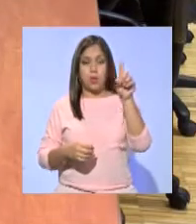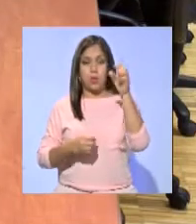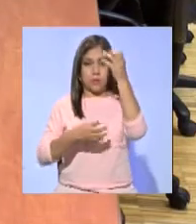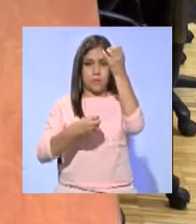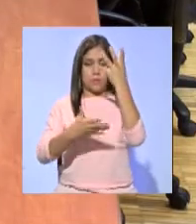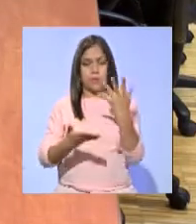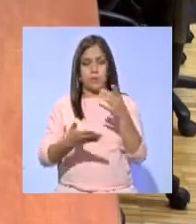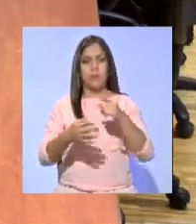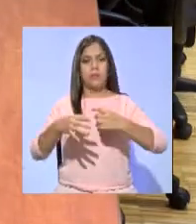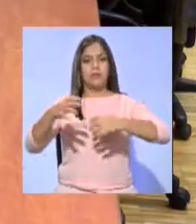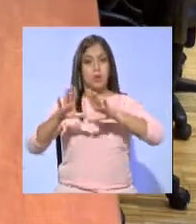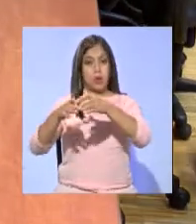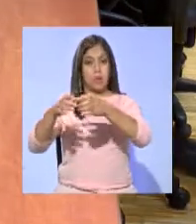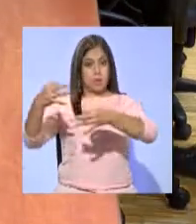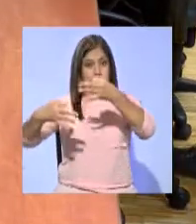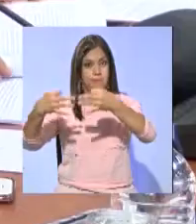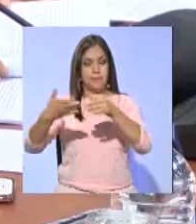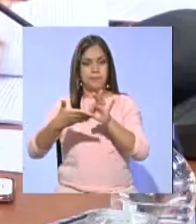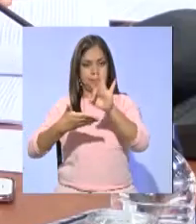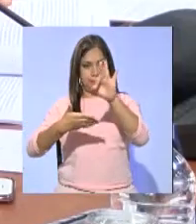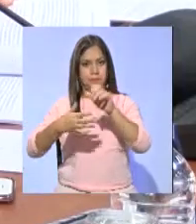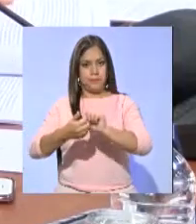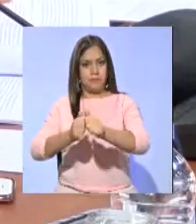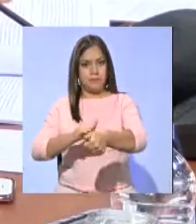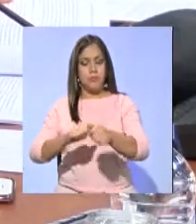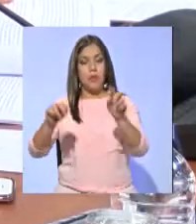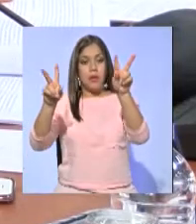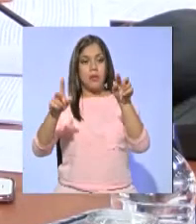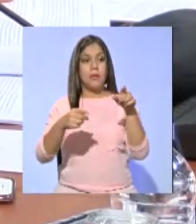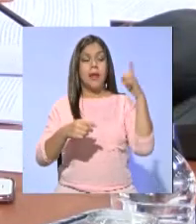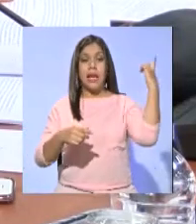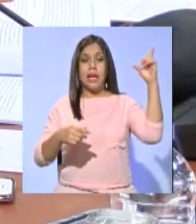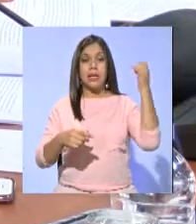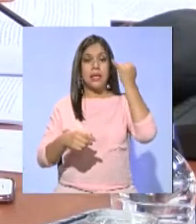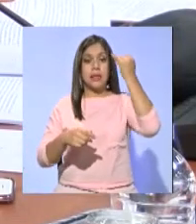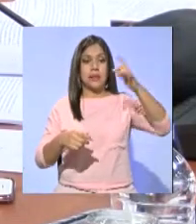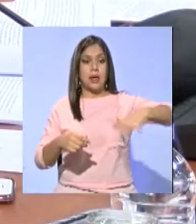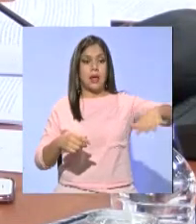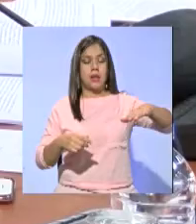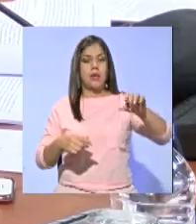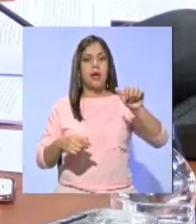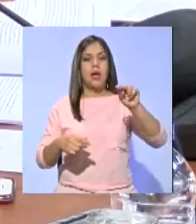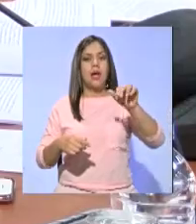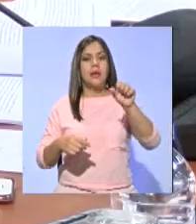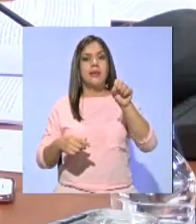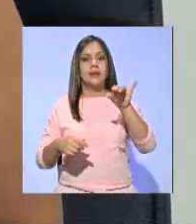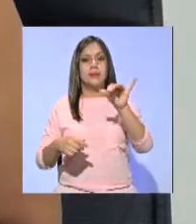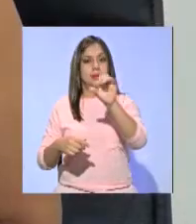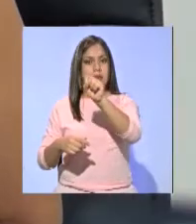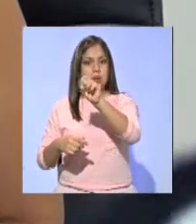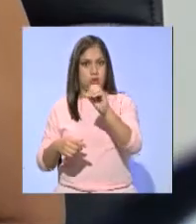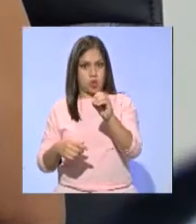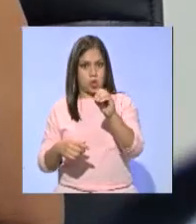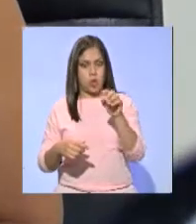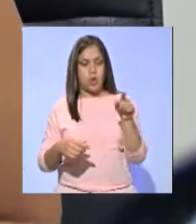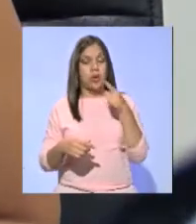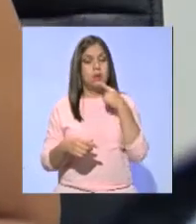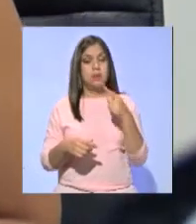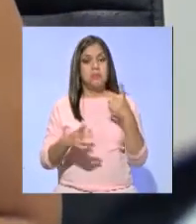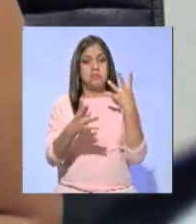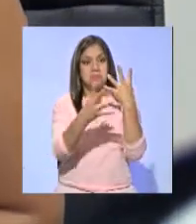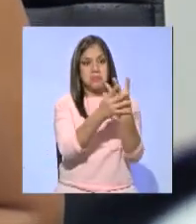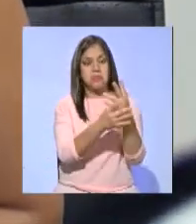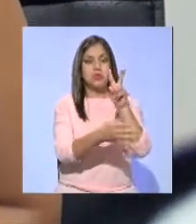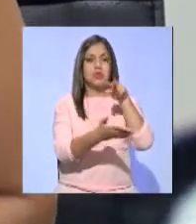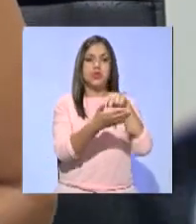de la Comisión de Justicia respecto al pedido de amnistía para el líder indígena Manuel Anastasio Pichisaca, detenido en el 2015